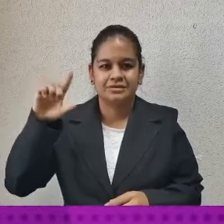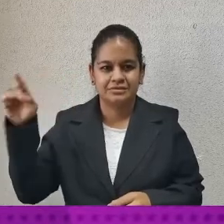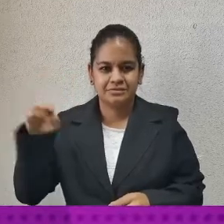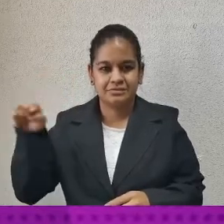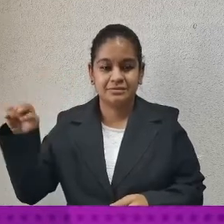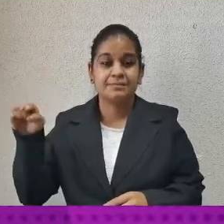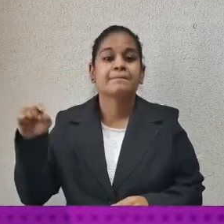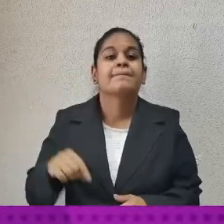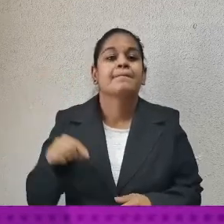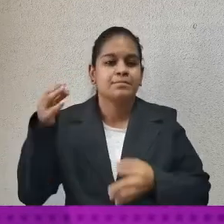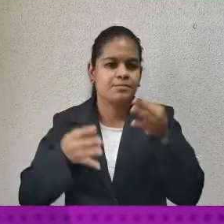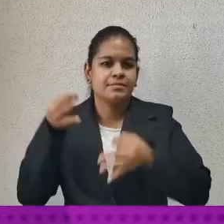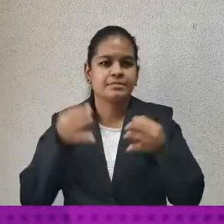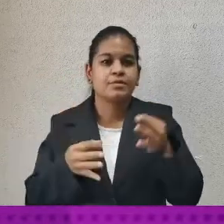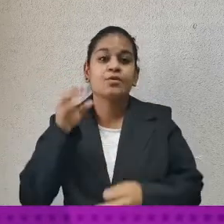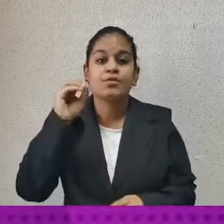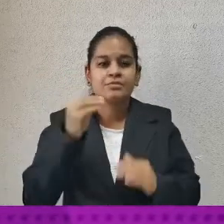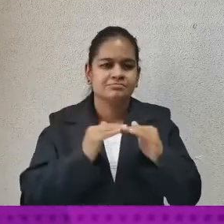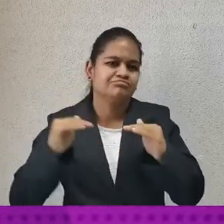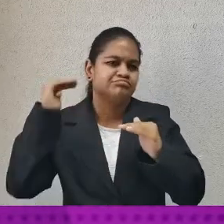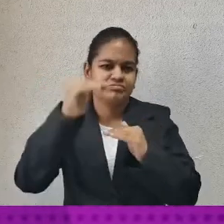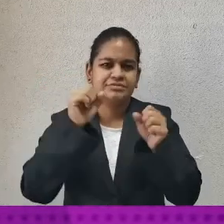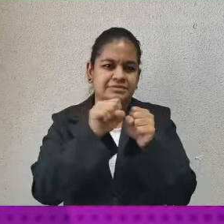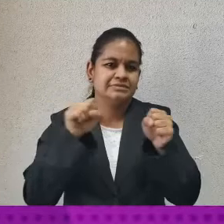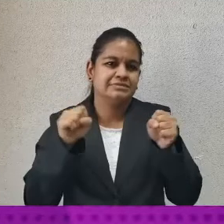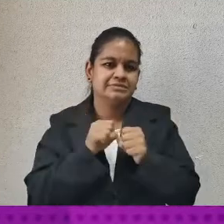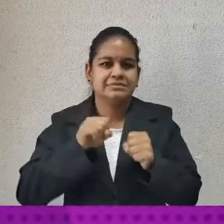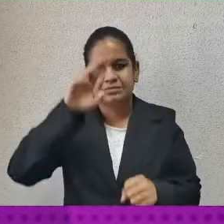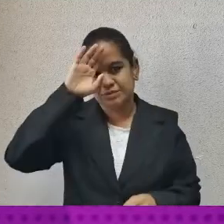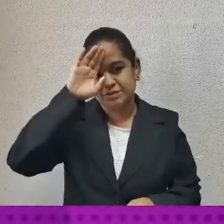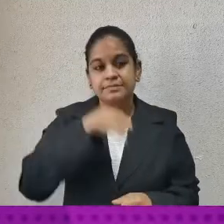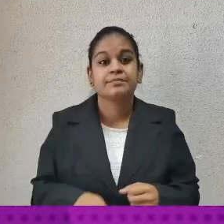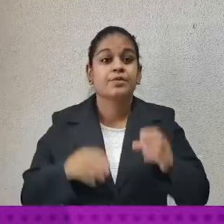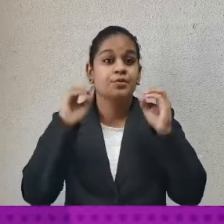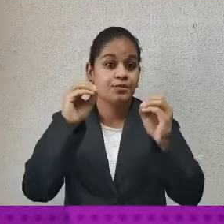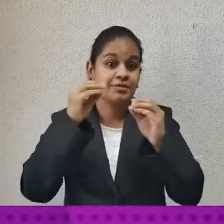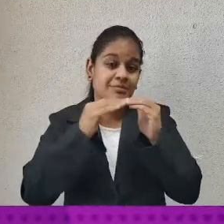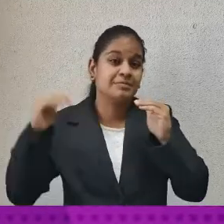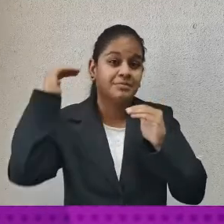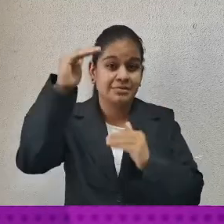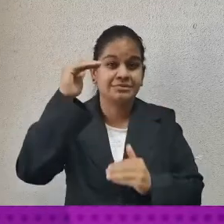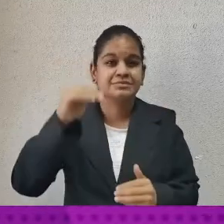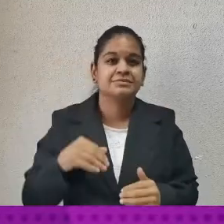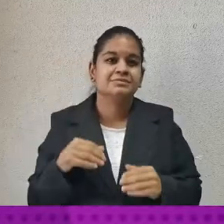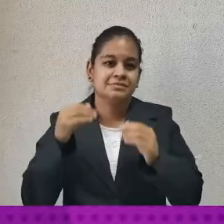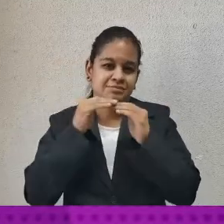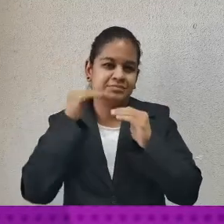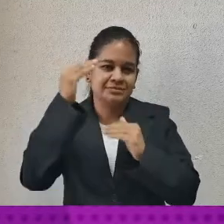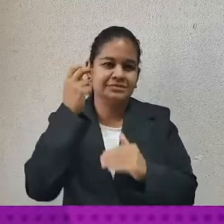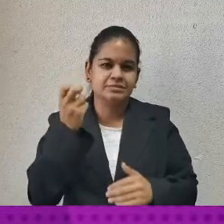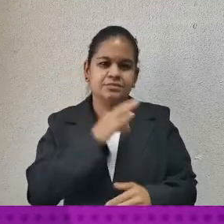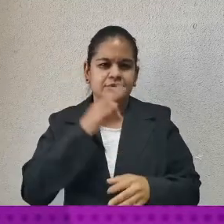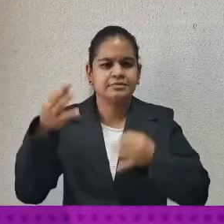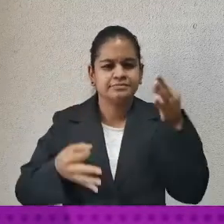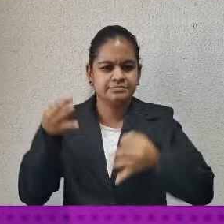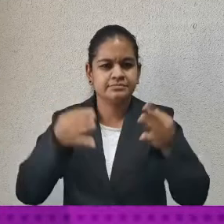es necesario ante la sala regional o inclusive la sala superior del Tribunal Electoral del Poder Judicial de la Federación. no son